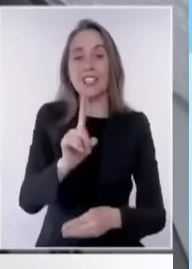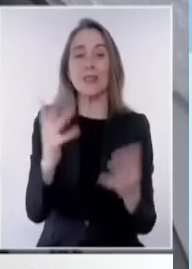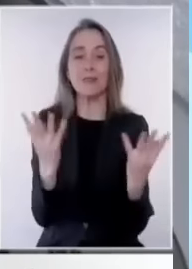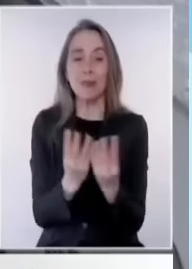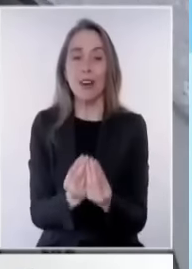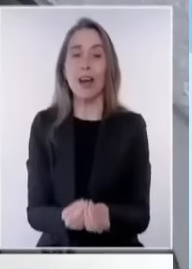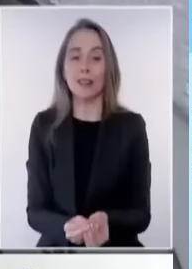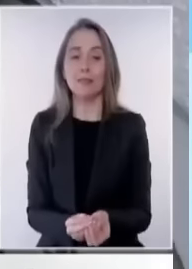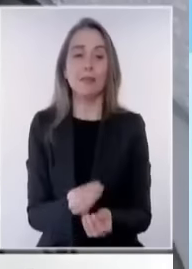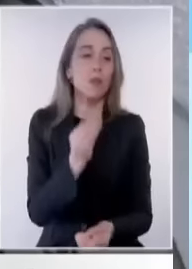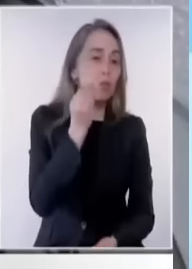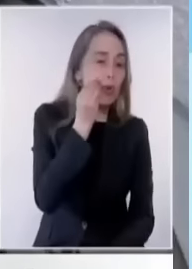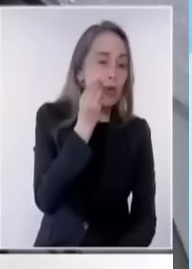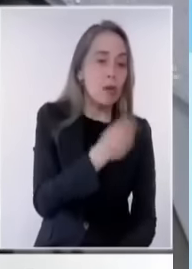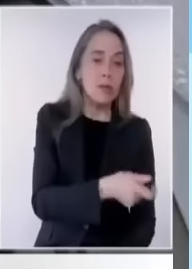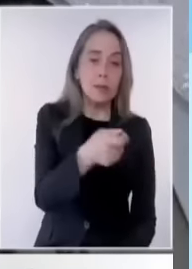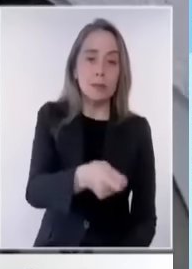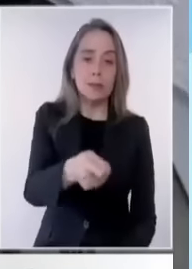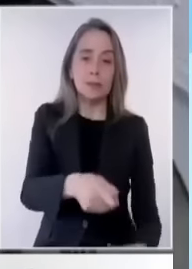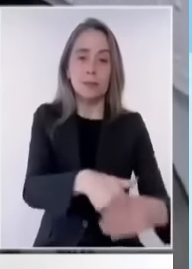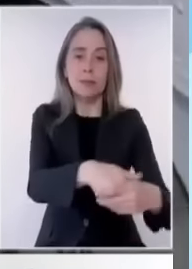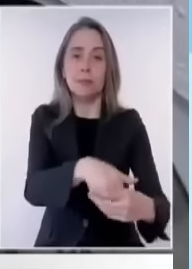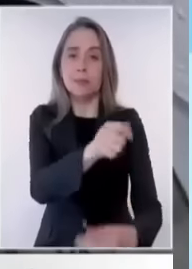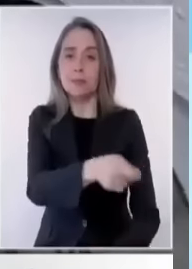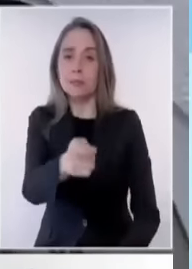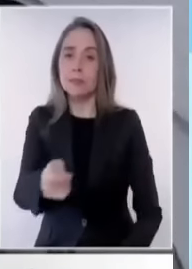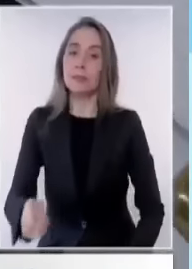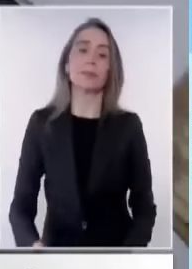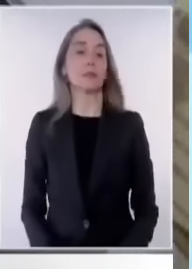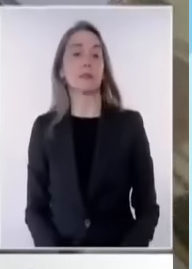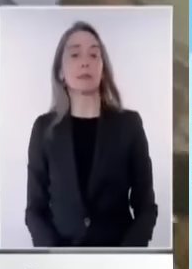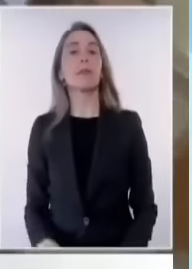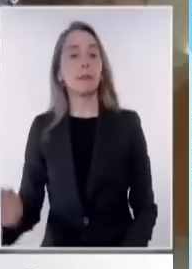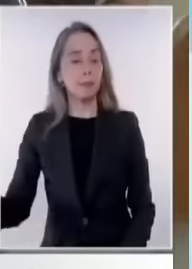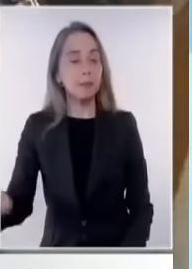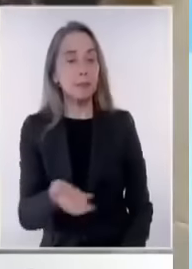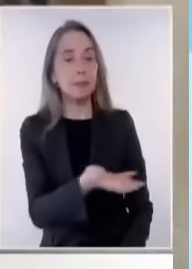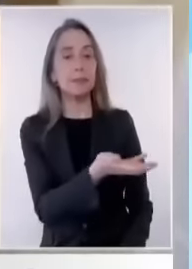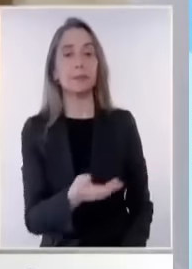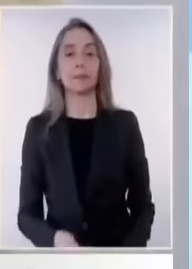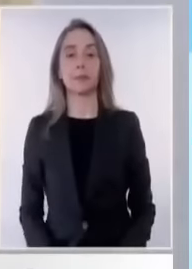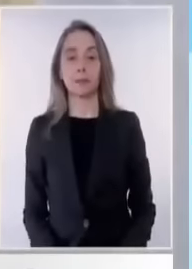qué increíble, ¿no? Ser familiar directo del que está enterrado.